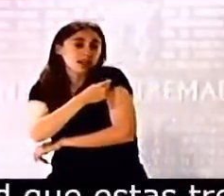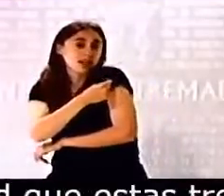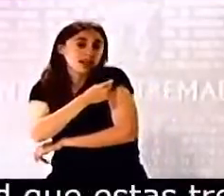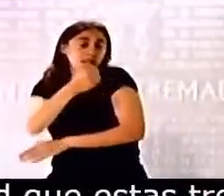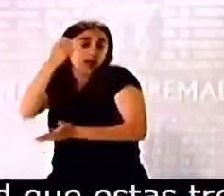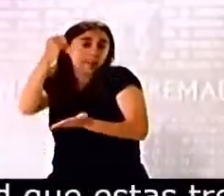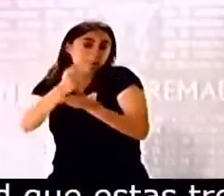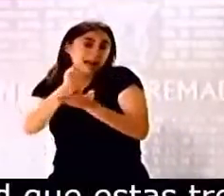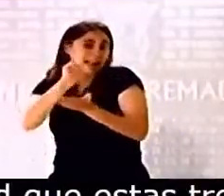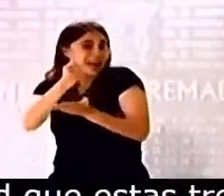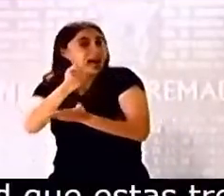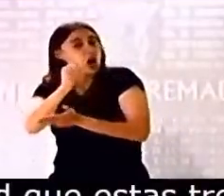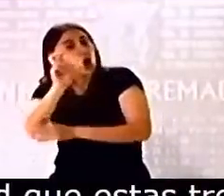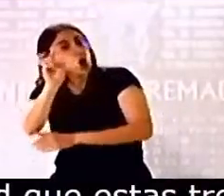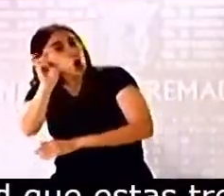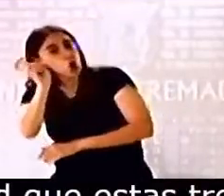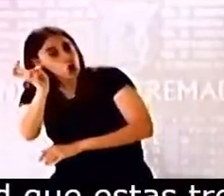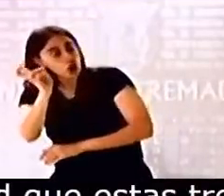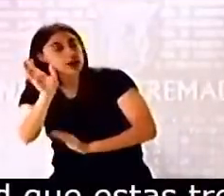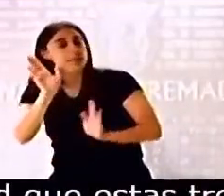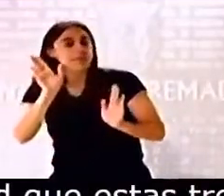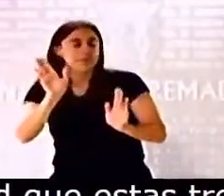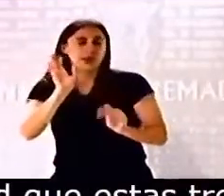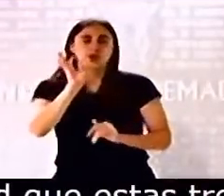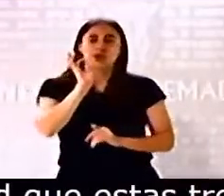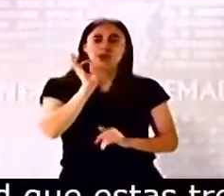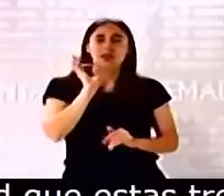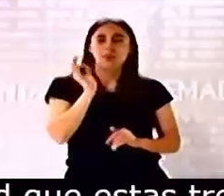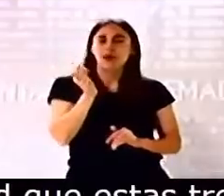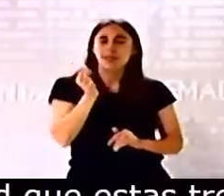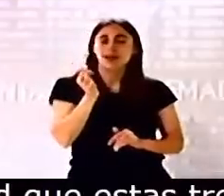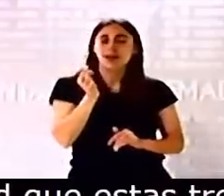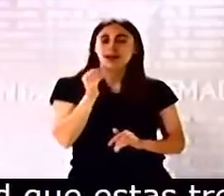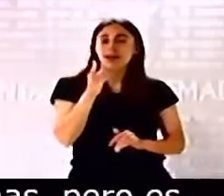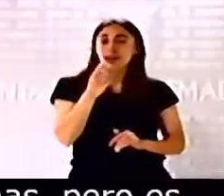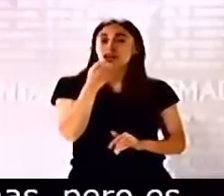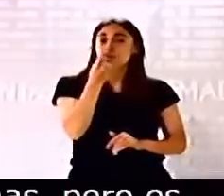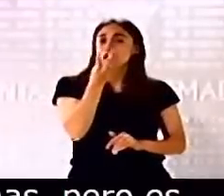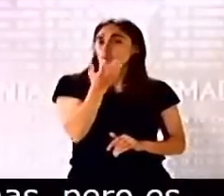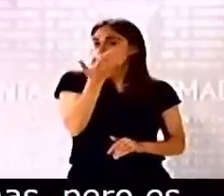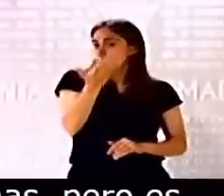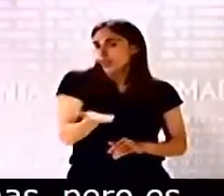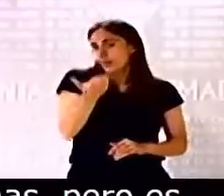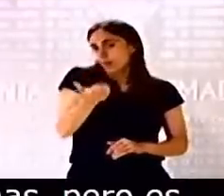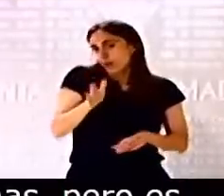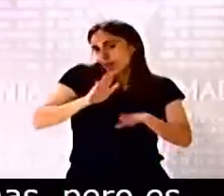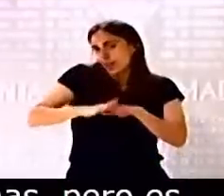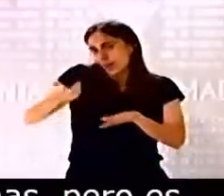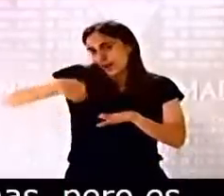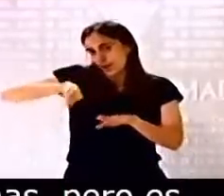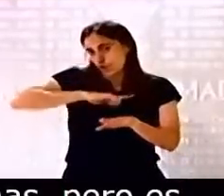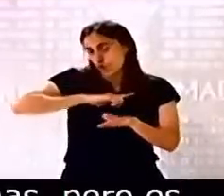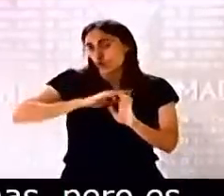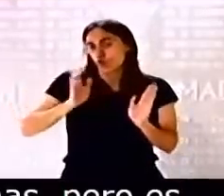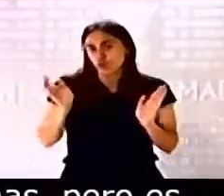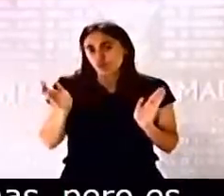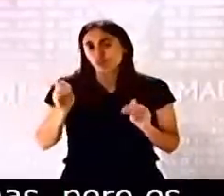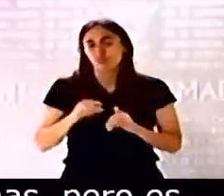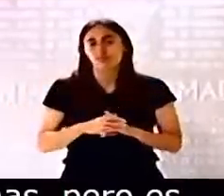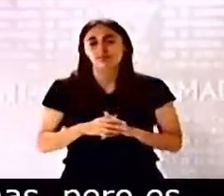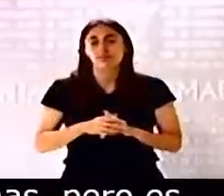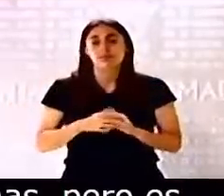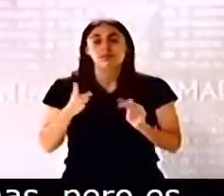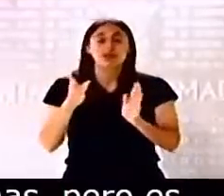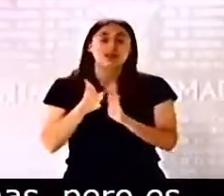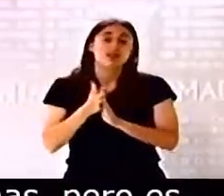dosis de otras vacunas, pero es verdad que esas dosis eran muy importantes para nosotros. No va a retrasar